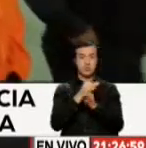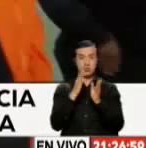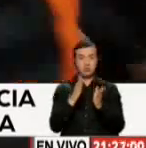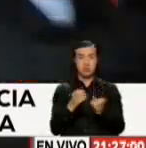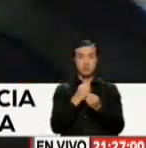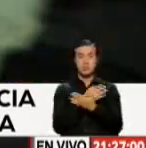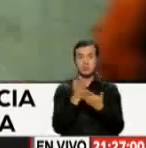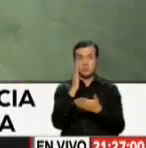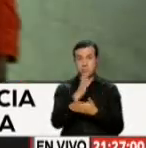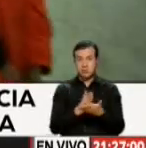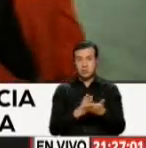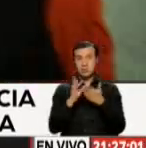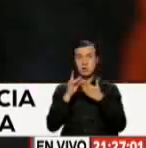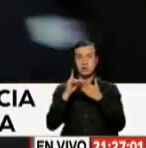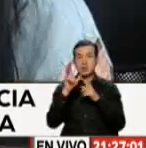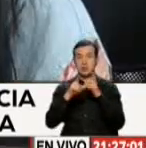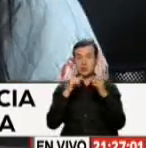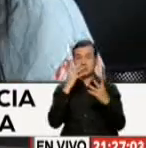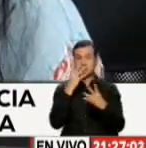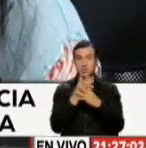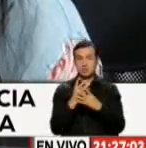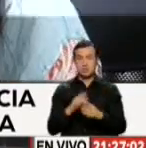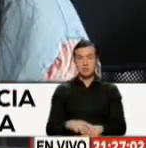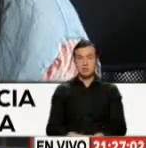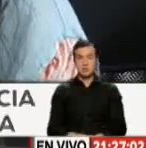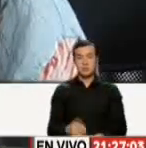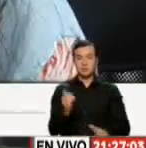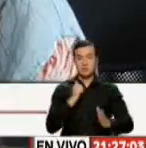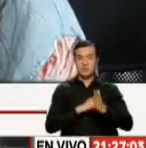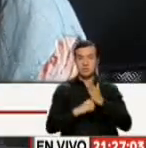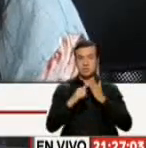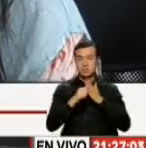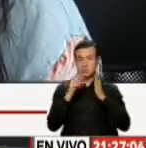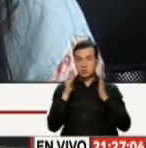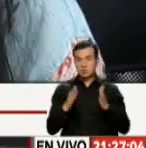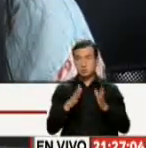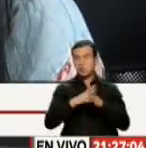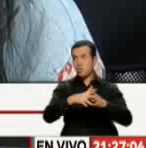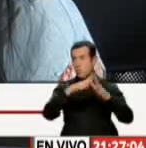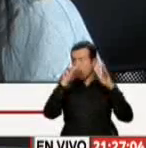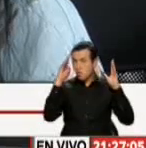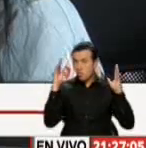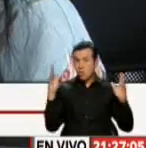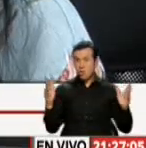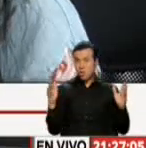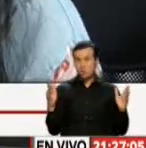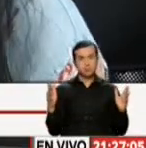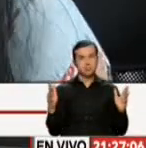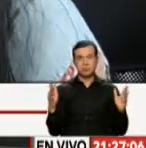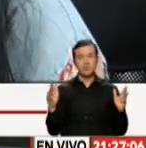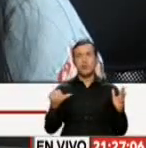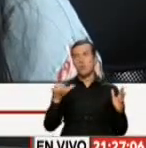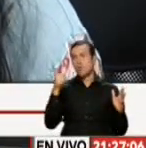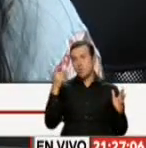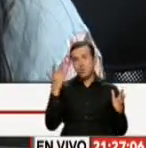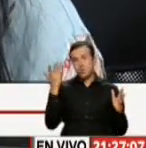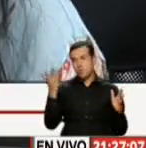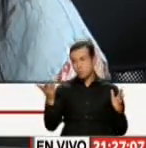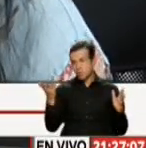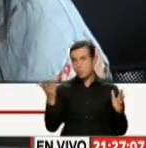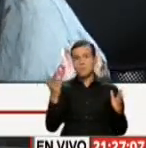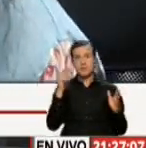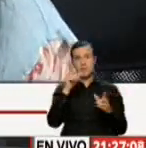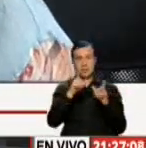los cuales la mitad son guías penitenciarios. No es un ministerio muy grande, si es que tomamos en consideración que